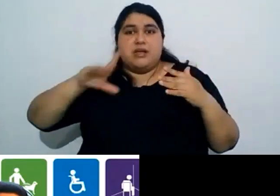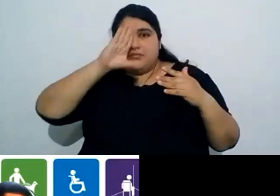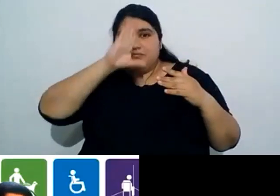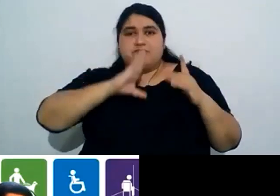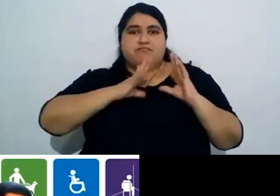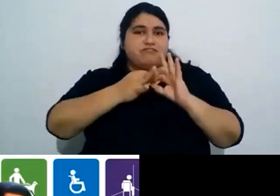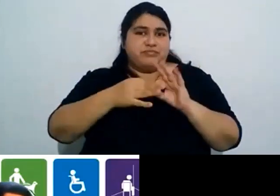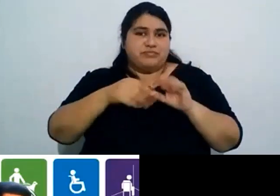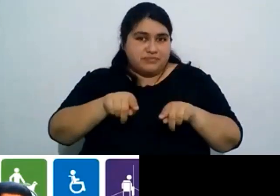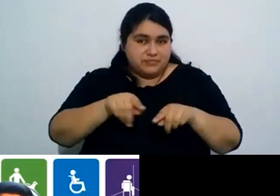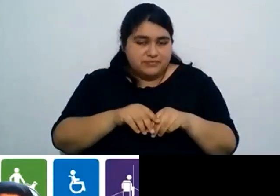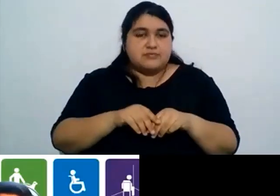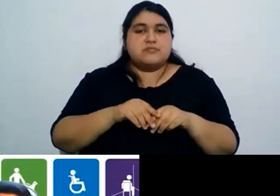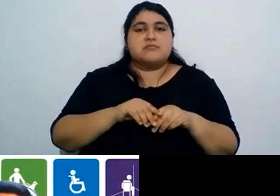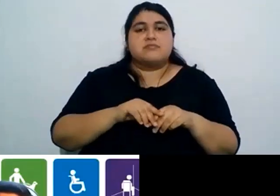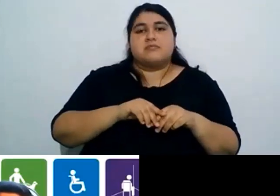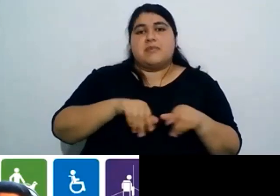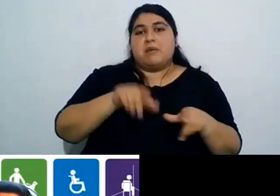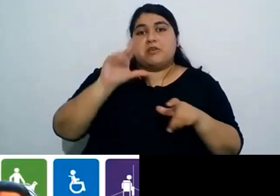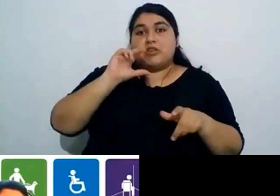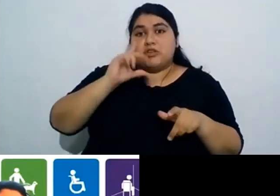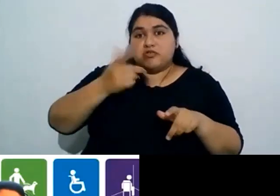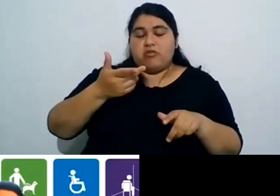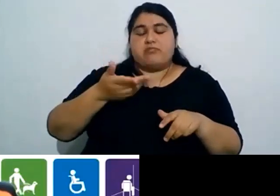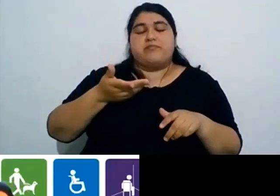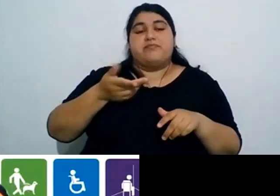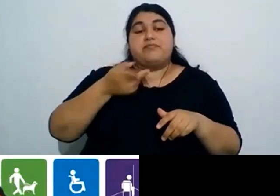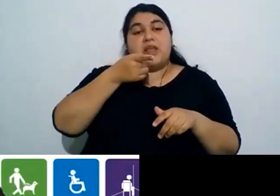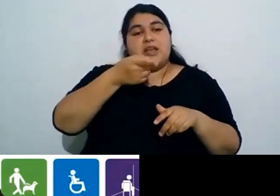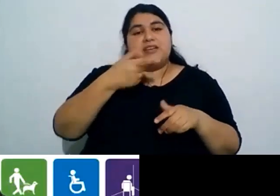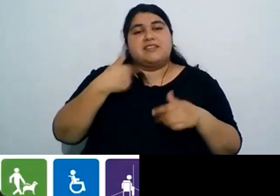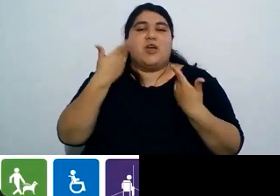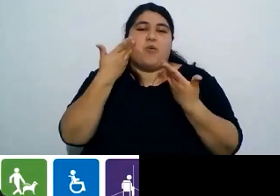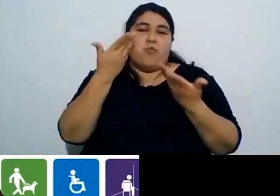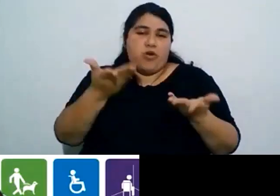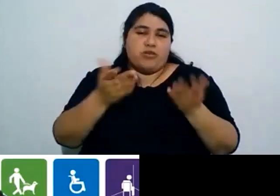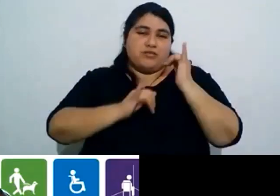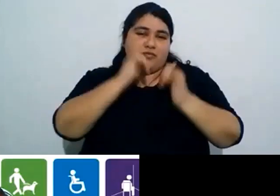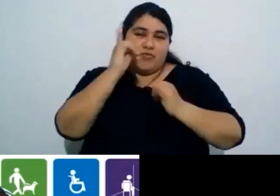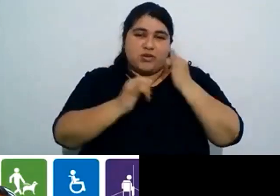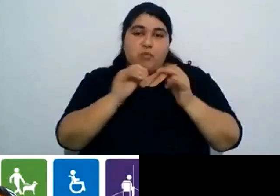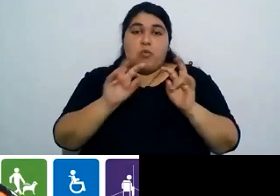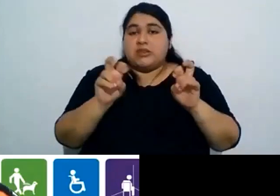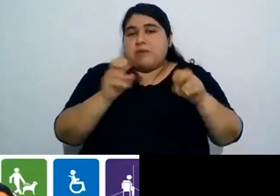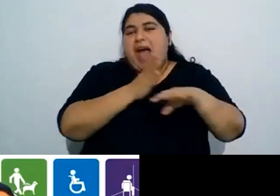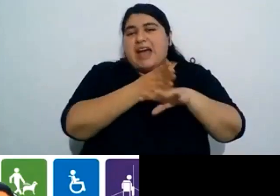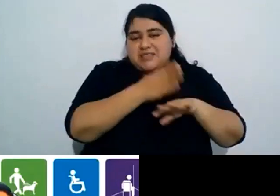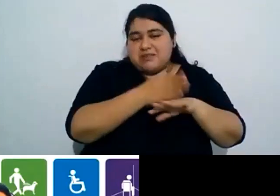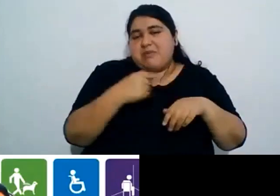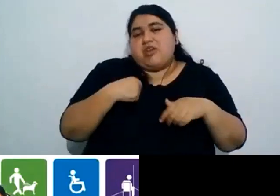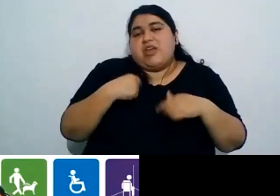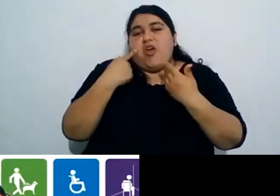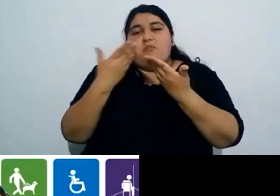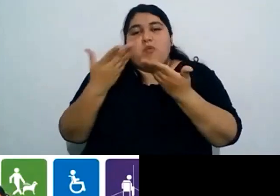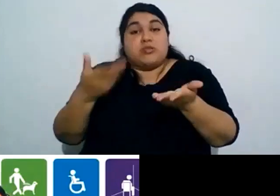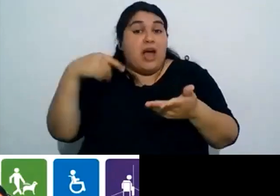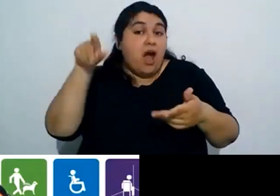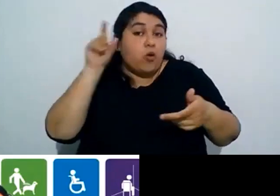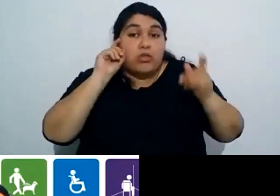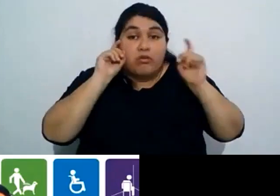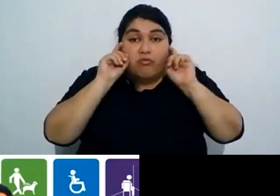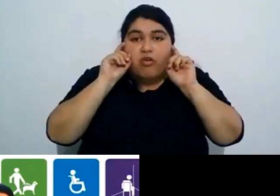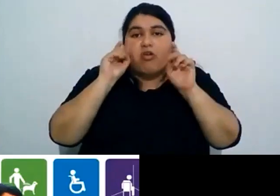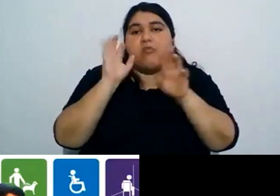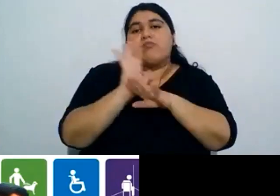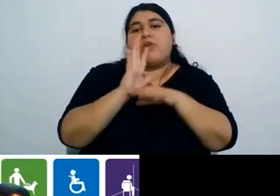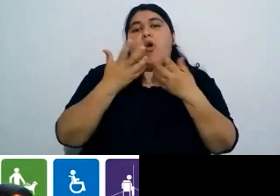¿no? Entonces, esto lo comparto con ustedes más allá de la accesibilidad. Estos audífonos se pueden implementar un